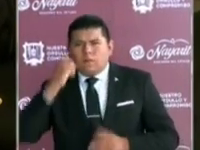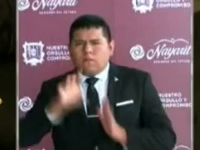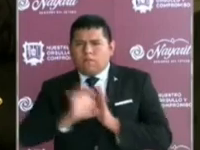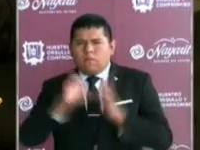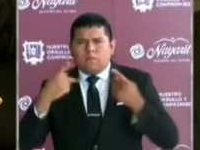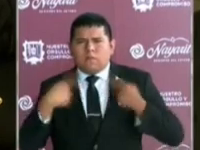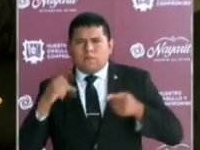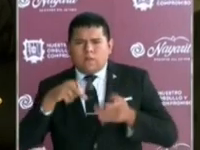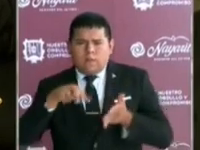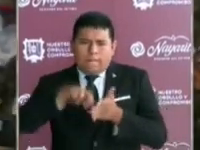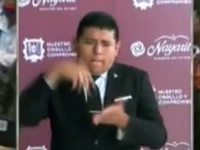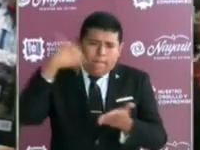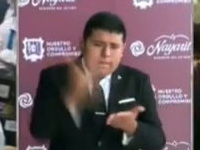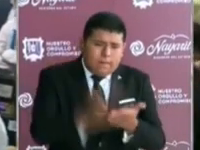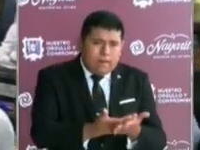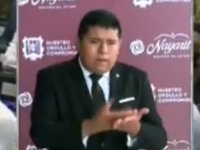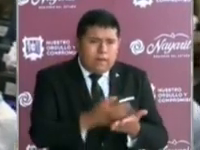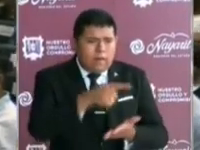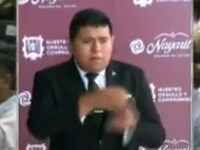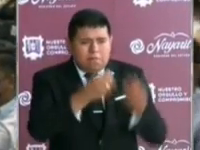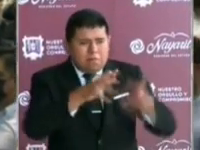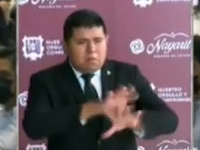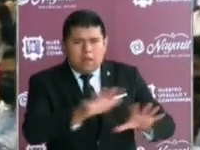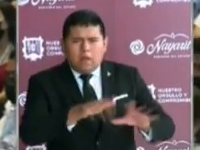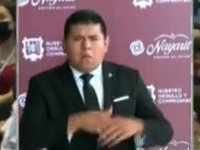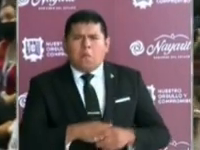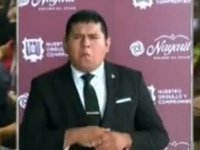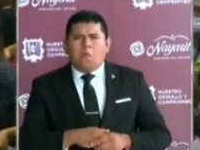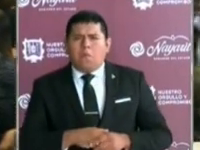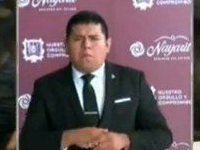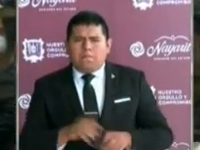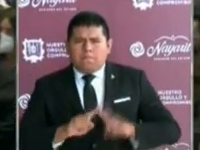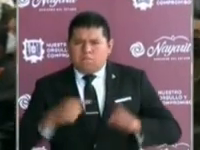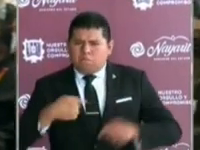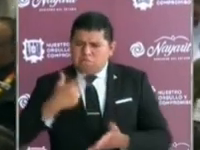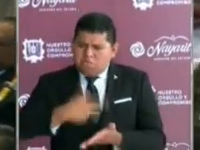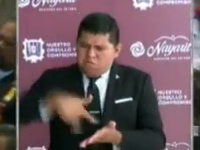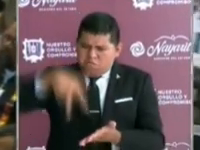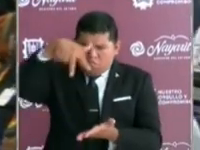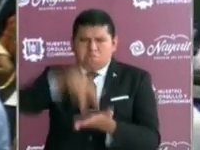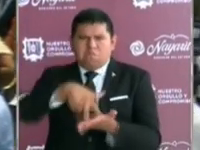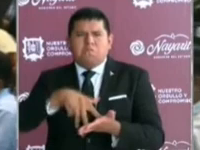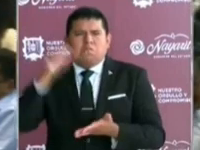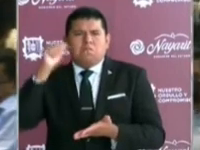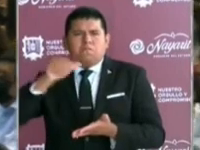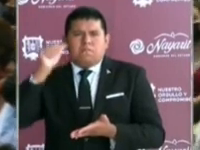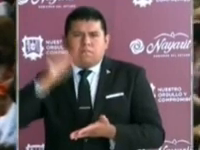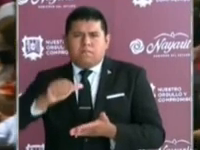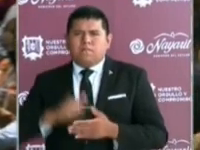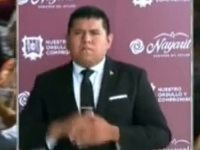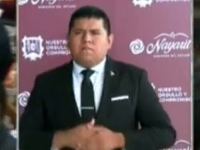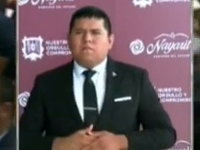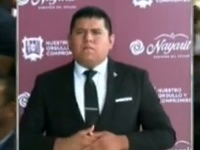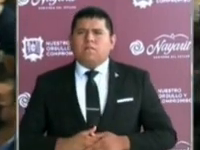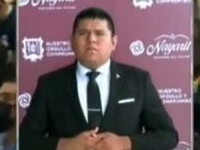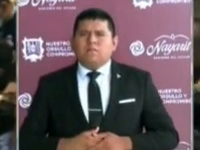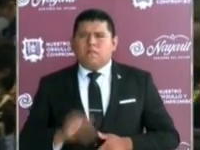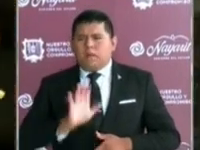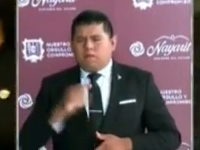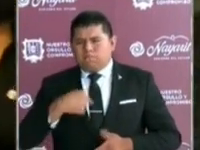cae, sino aquel que no se levanta, y yo estoy acostumbrado a levantarme en la vida.